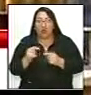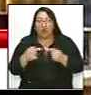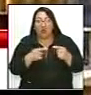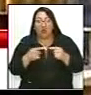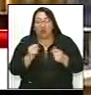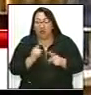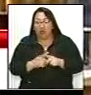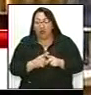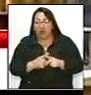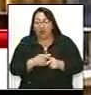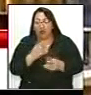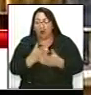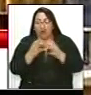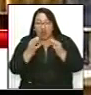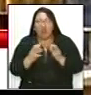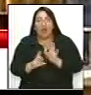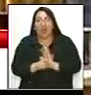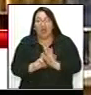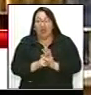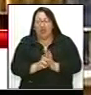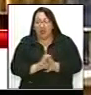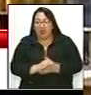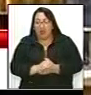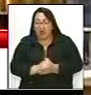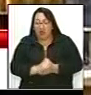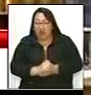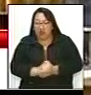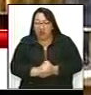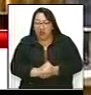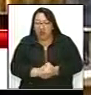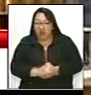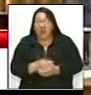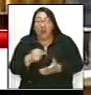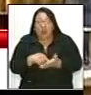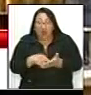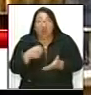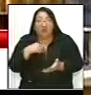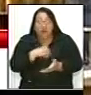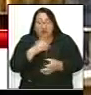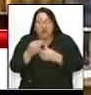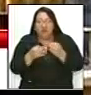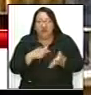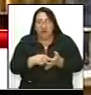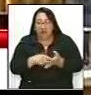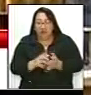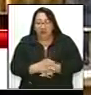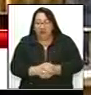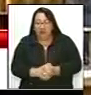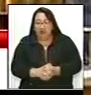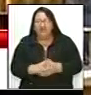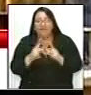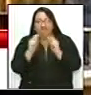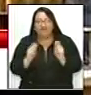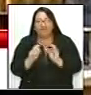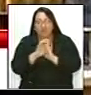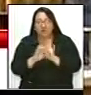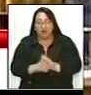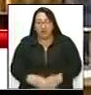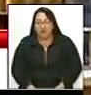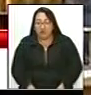razones legítimas. Por razones legítimas. Eso es lo que justamente decía el Tribunal